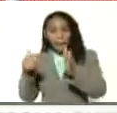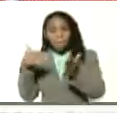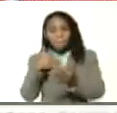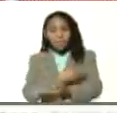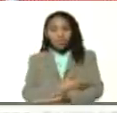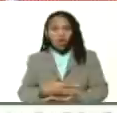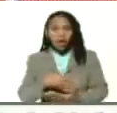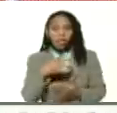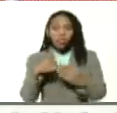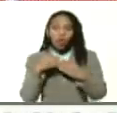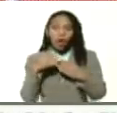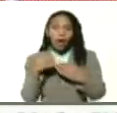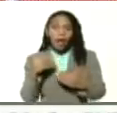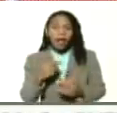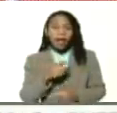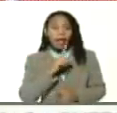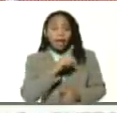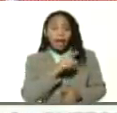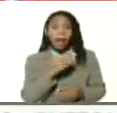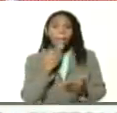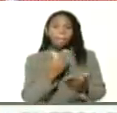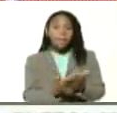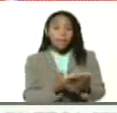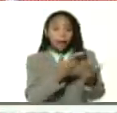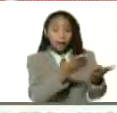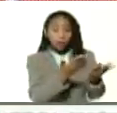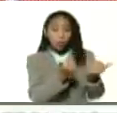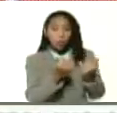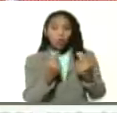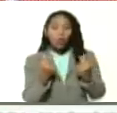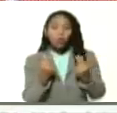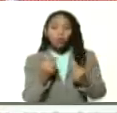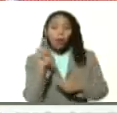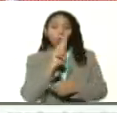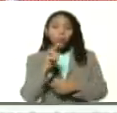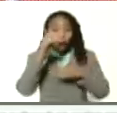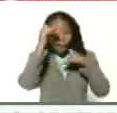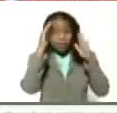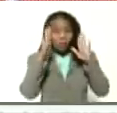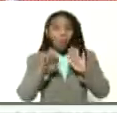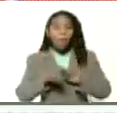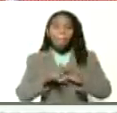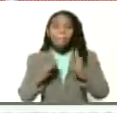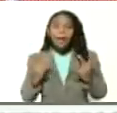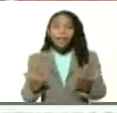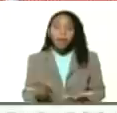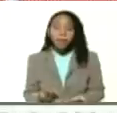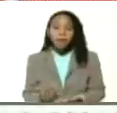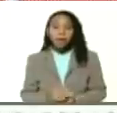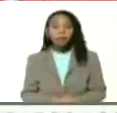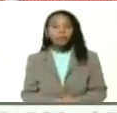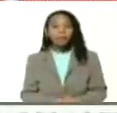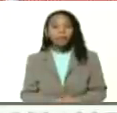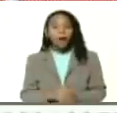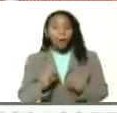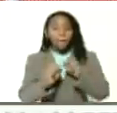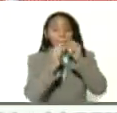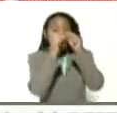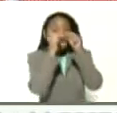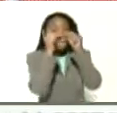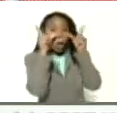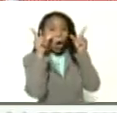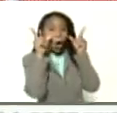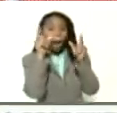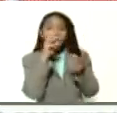pide que esos recursos sean utilizados para atender la pandemia. La sorpresa del